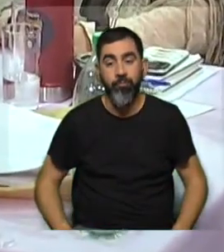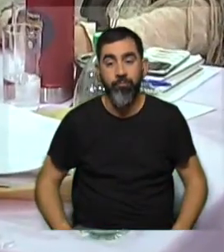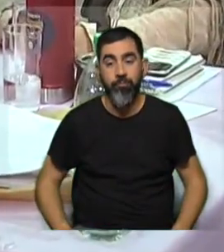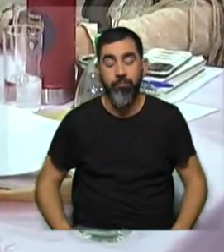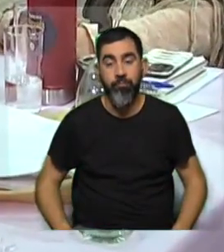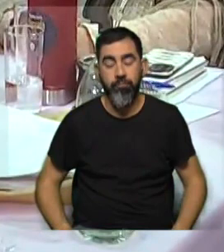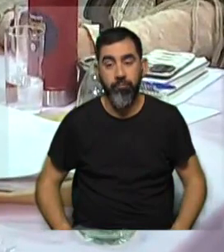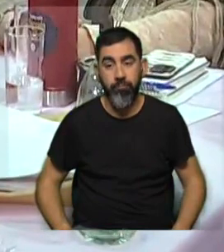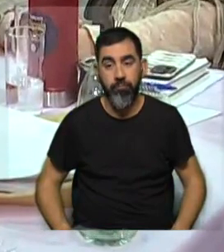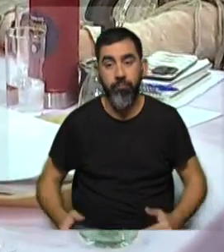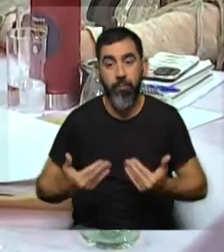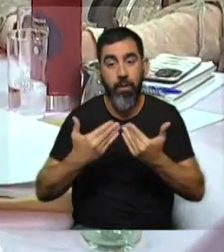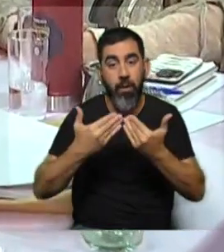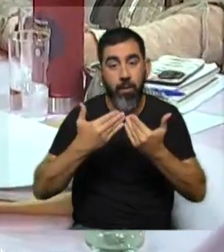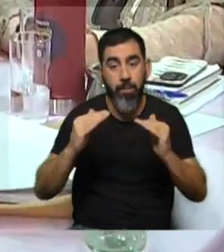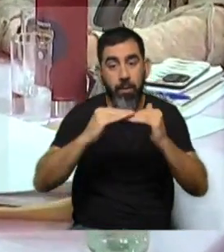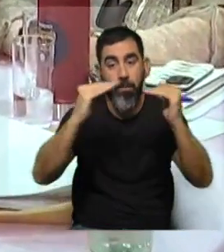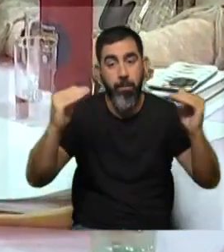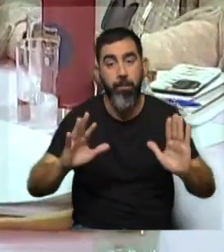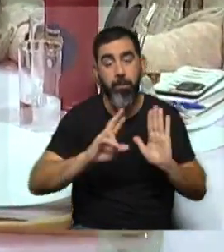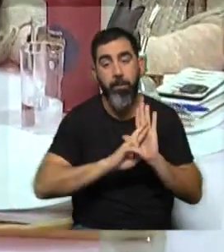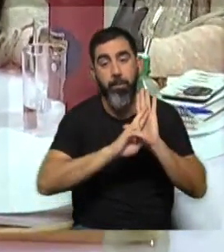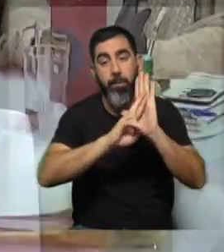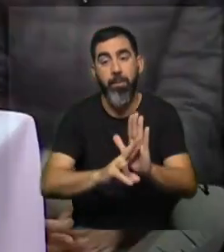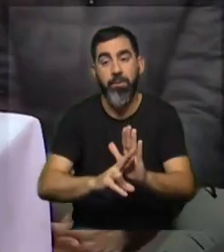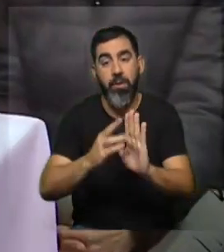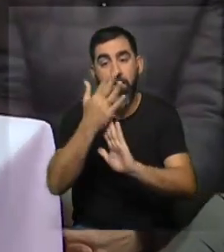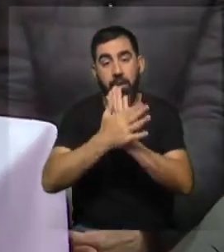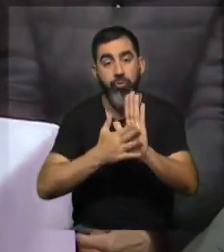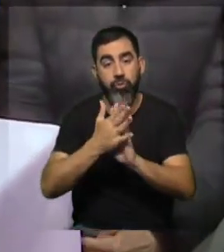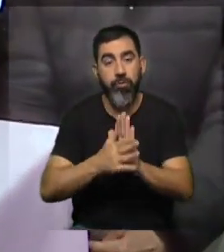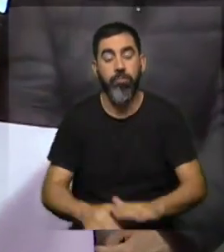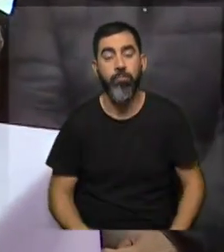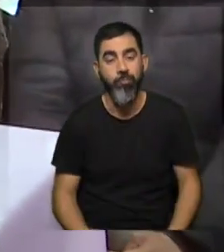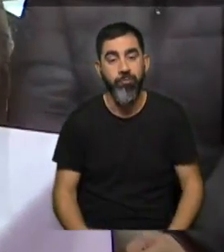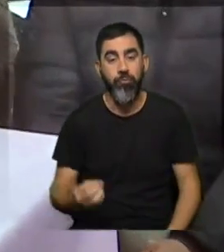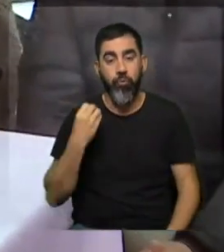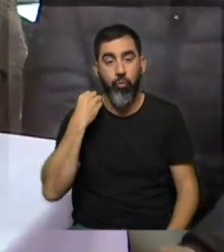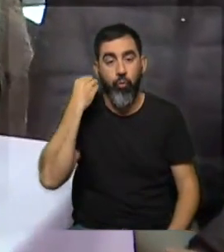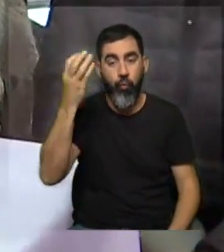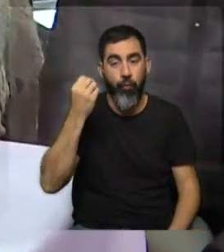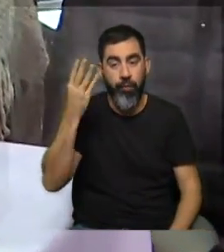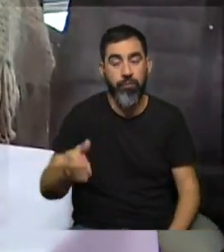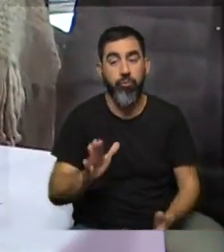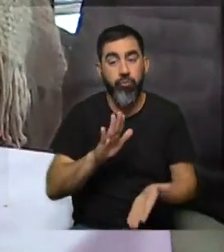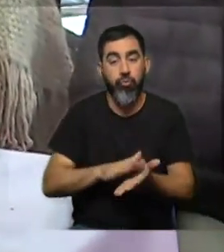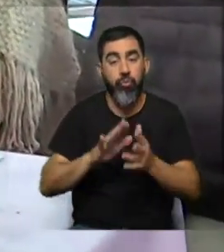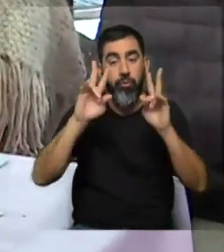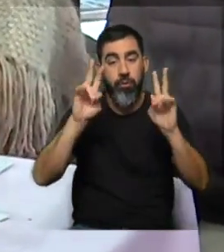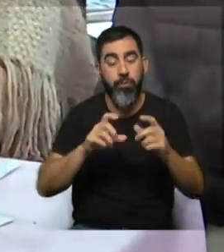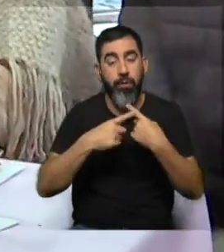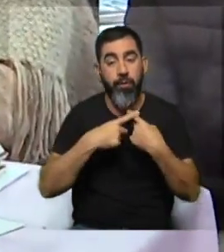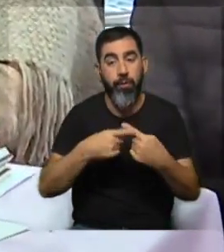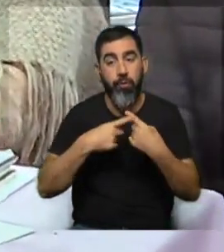exactamente está comenzando Esa mesa representativa nacional ampliada y la conferencia de prensa sobre los temas que se